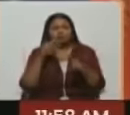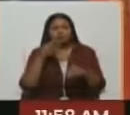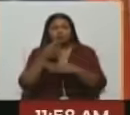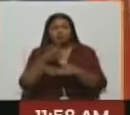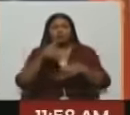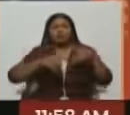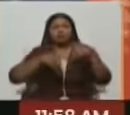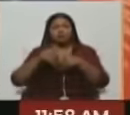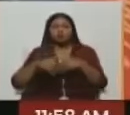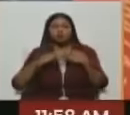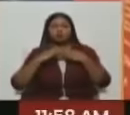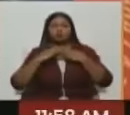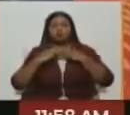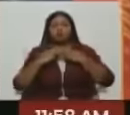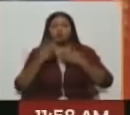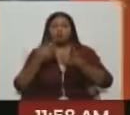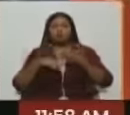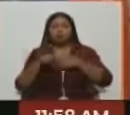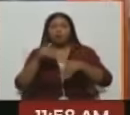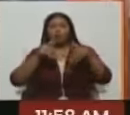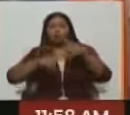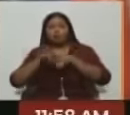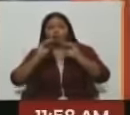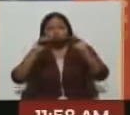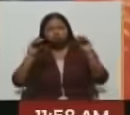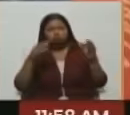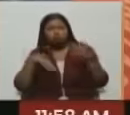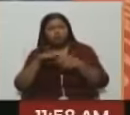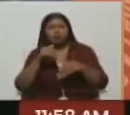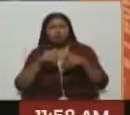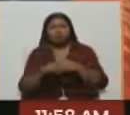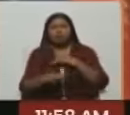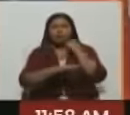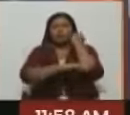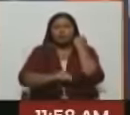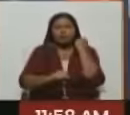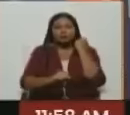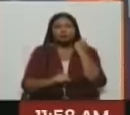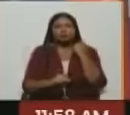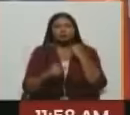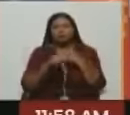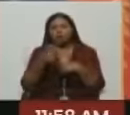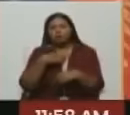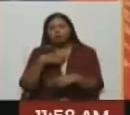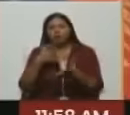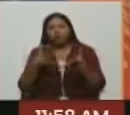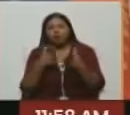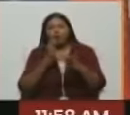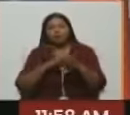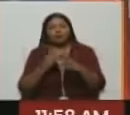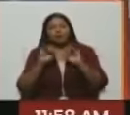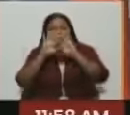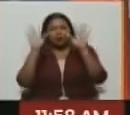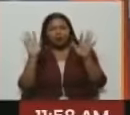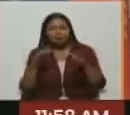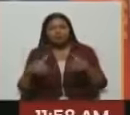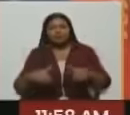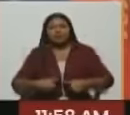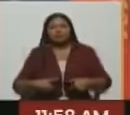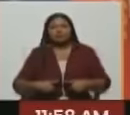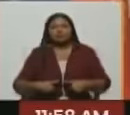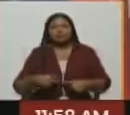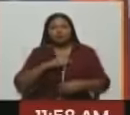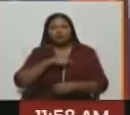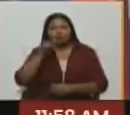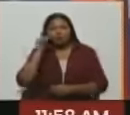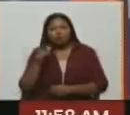unas elecciones, llama al voto y busca engañar, cosa que no han logrado, porque efectivamente el sacrificio de este